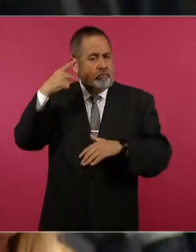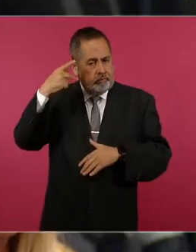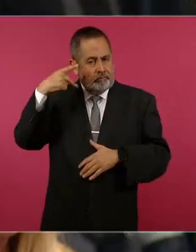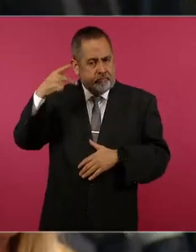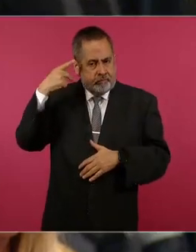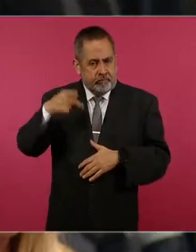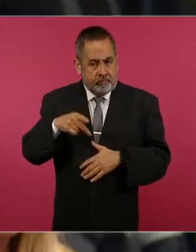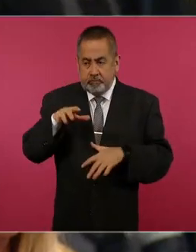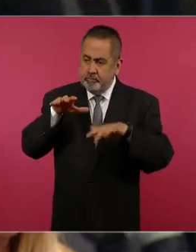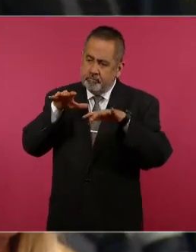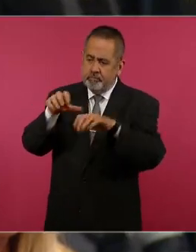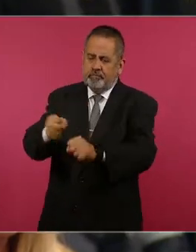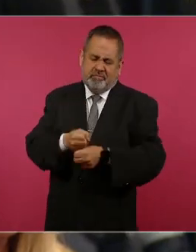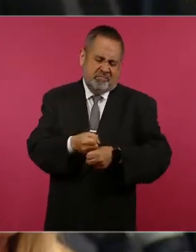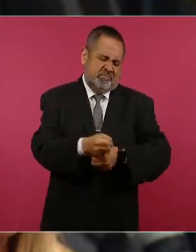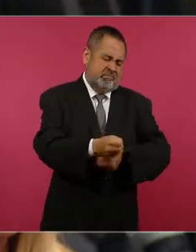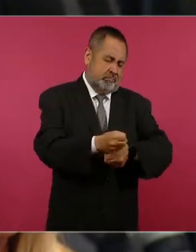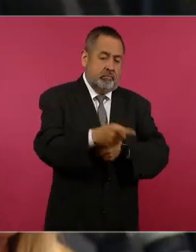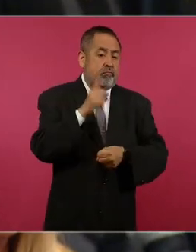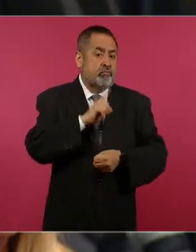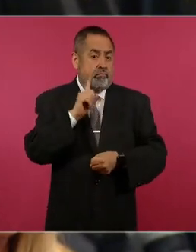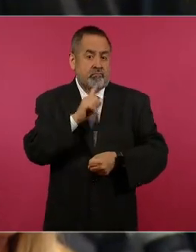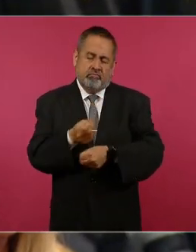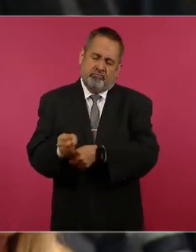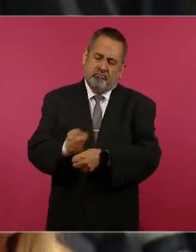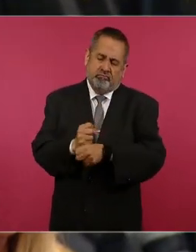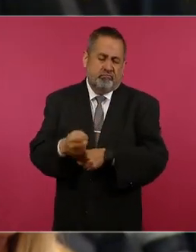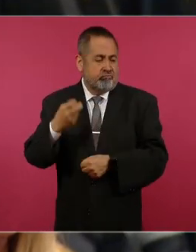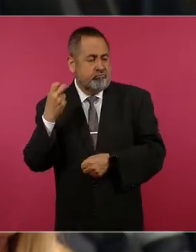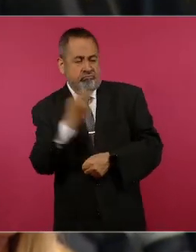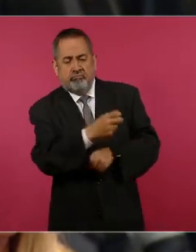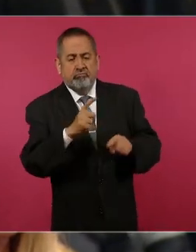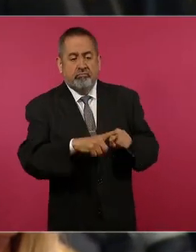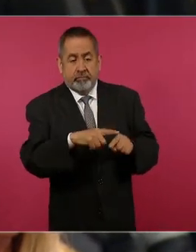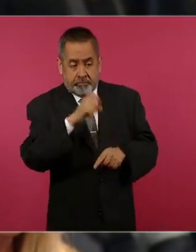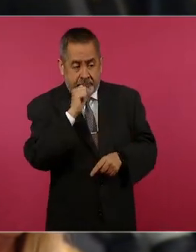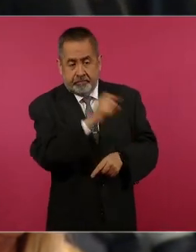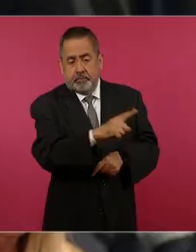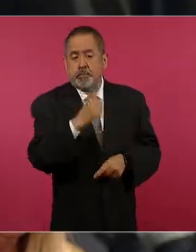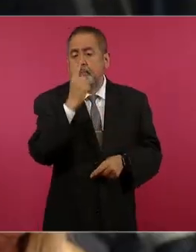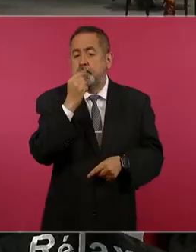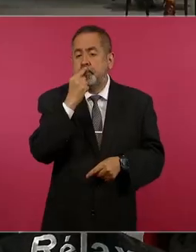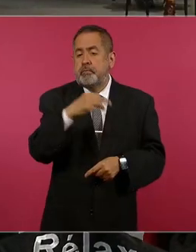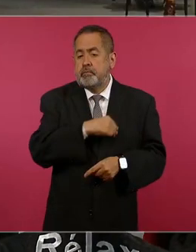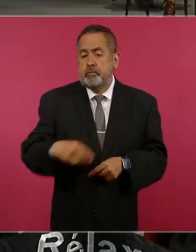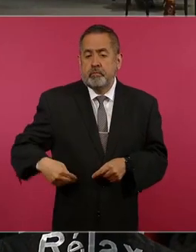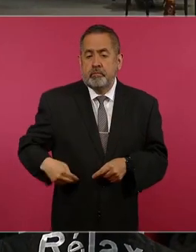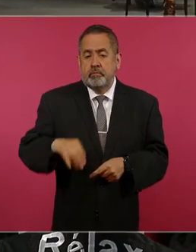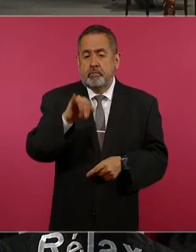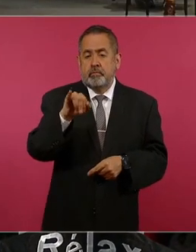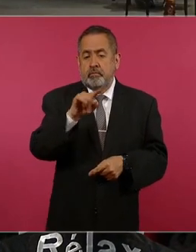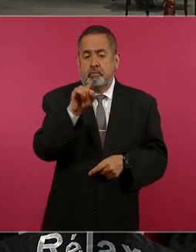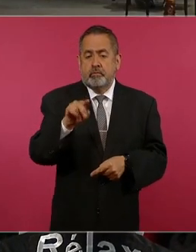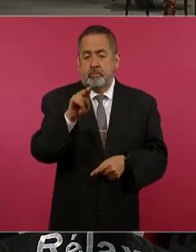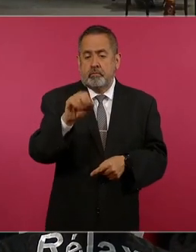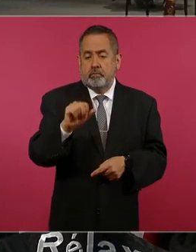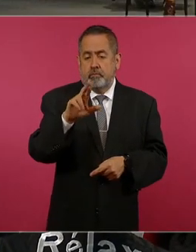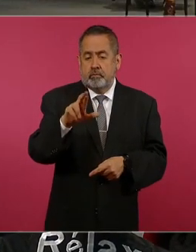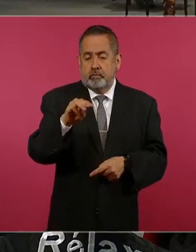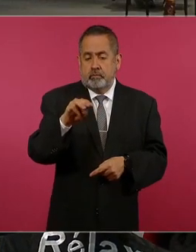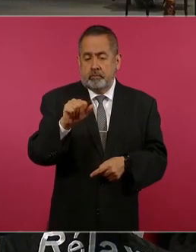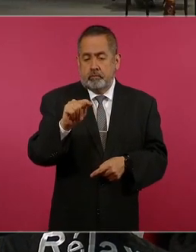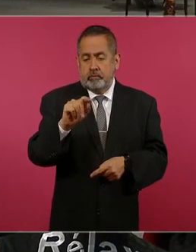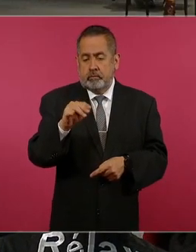que fueron torturadas, acusan, señalan directamente a la Policía Municipal de Izúcar de Matamoros,